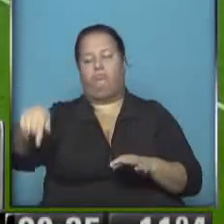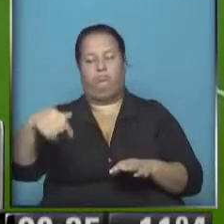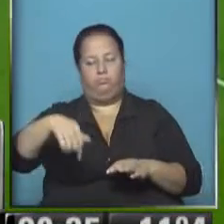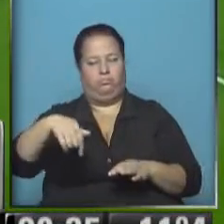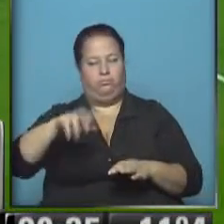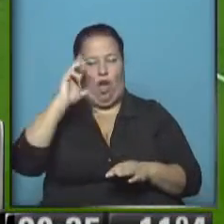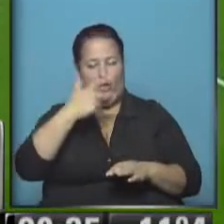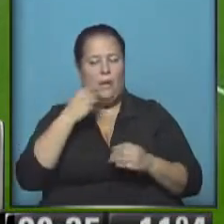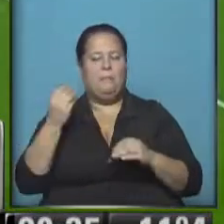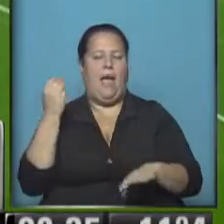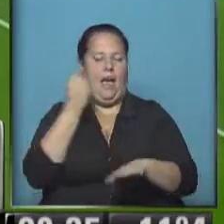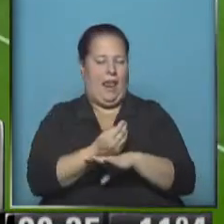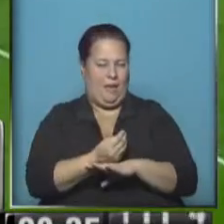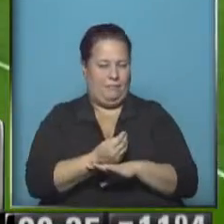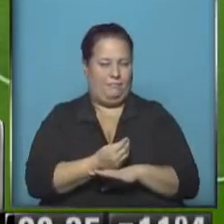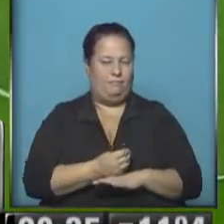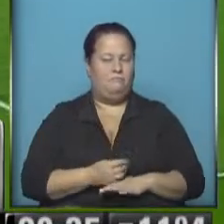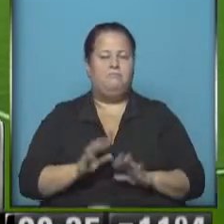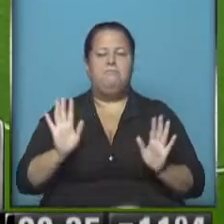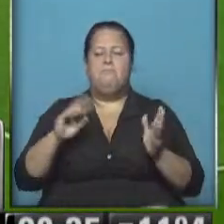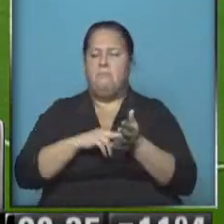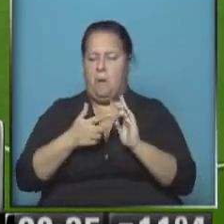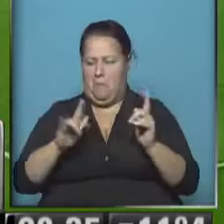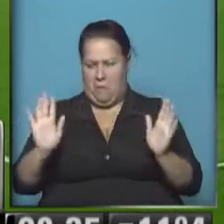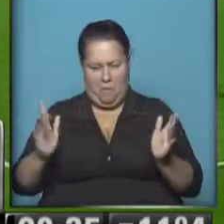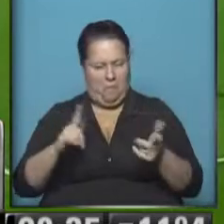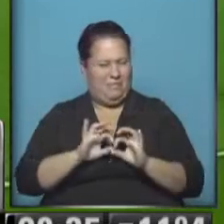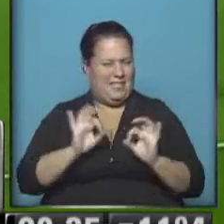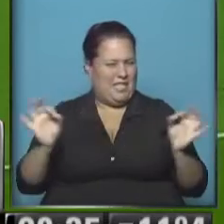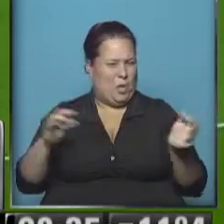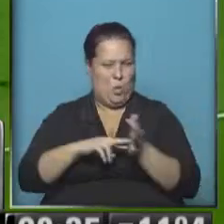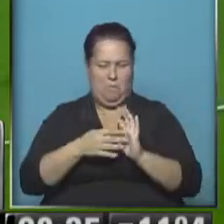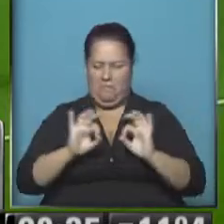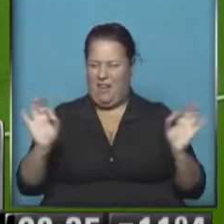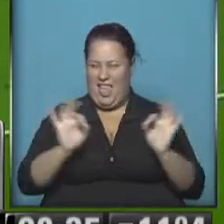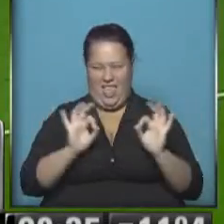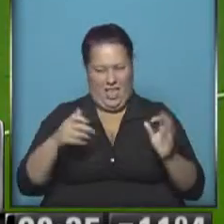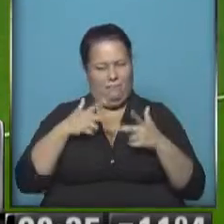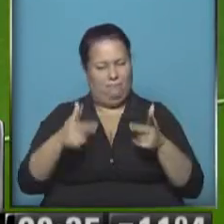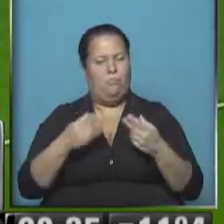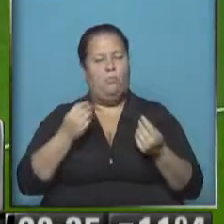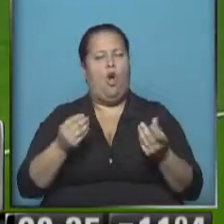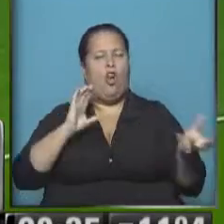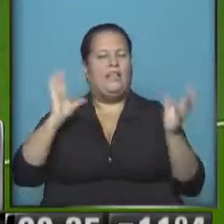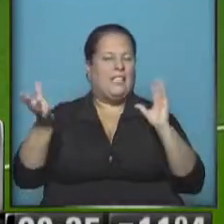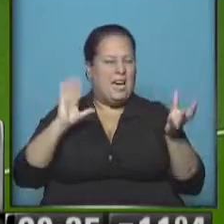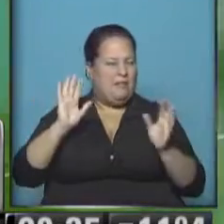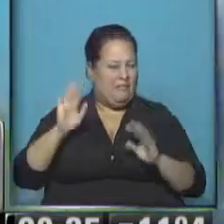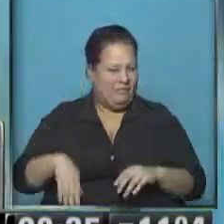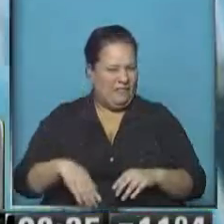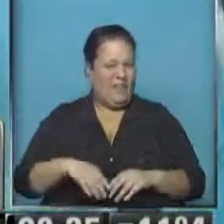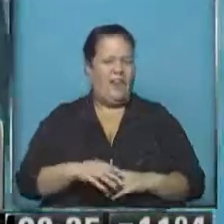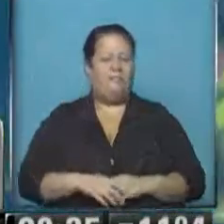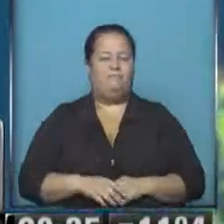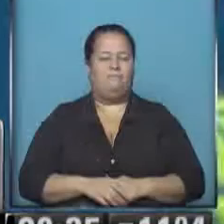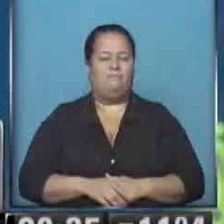aquí al hotel para instalarse sin problemas no hubo ningún tipo de inconveniente quiero decir por el clima hostil que en un